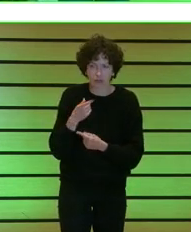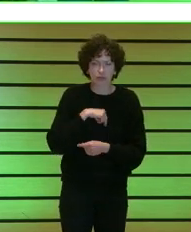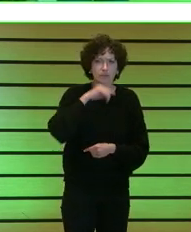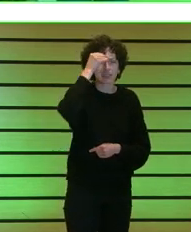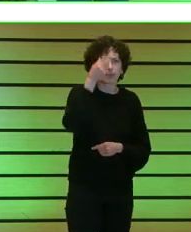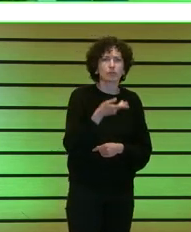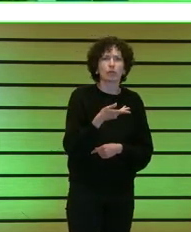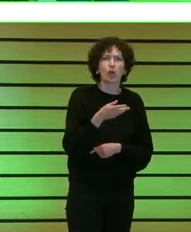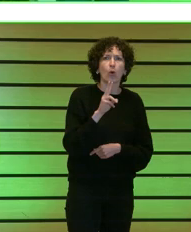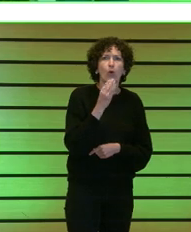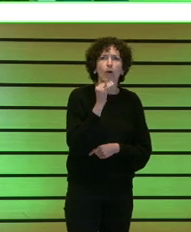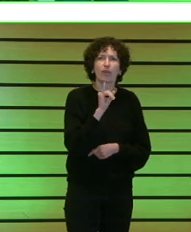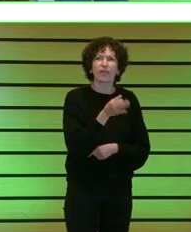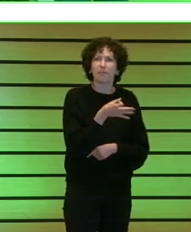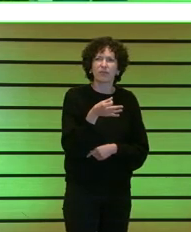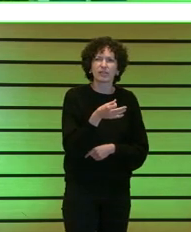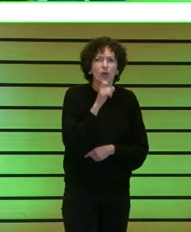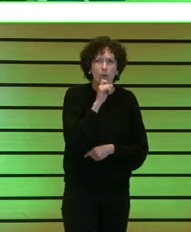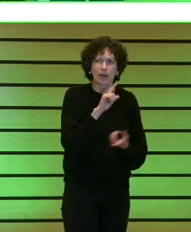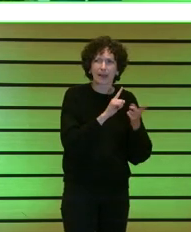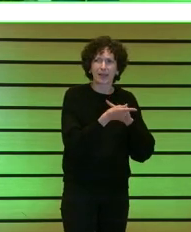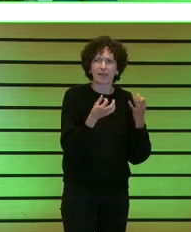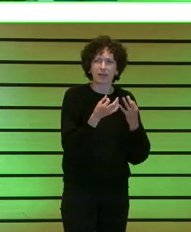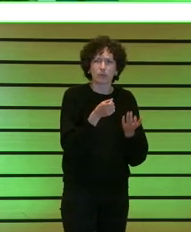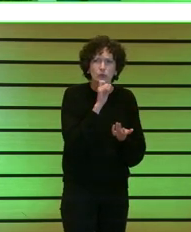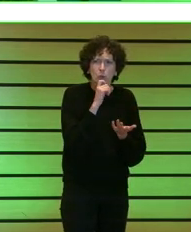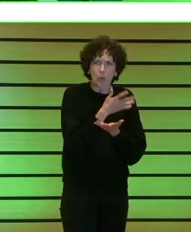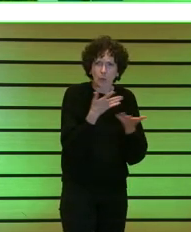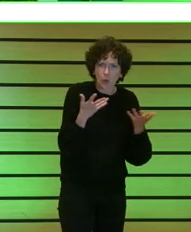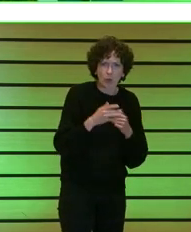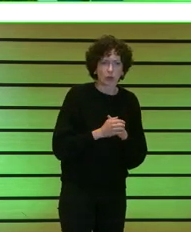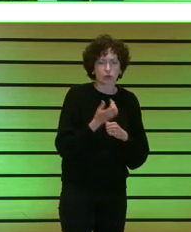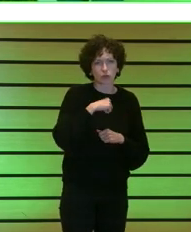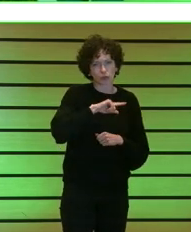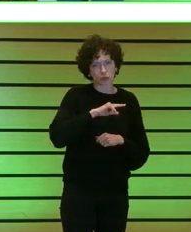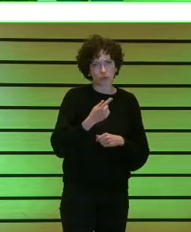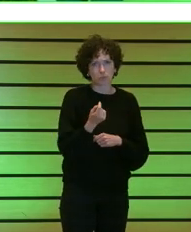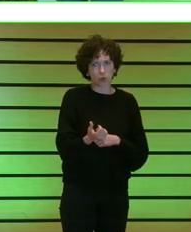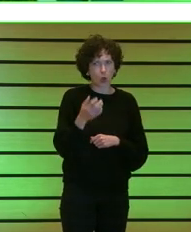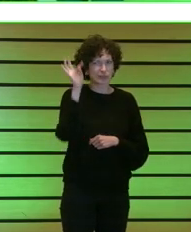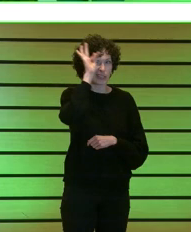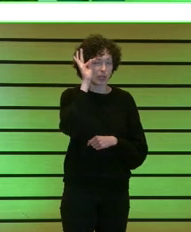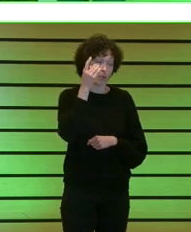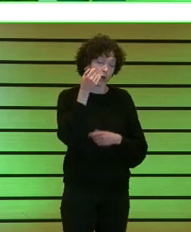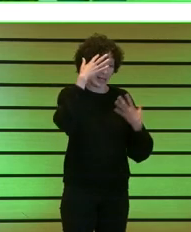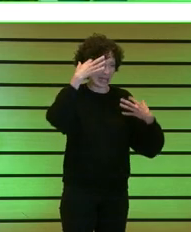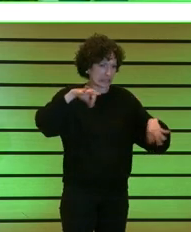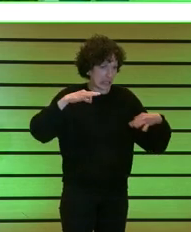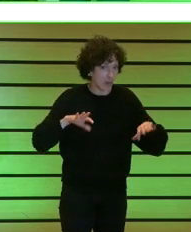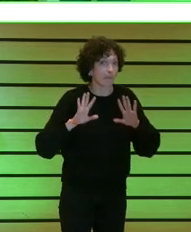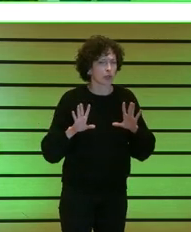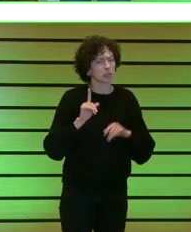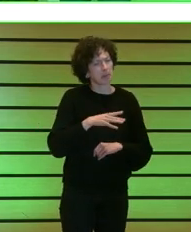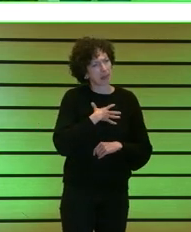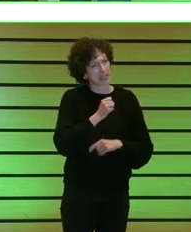qué habría que cambiar qué tenemos que hacer con esta realidad y de hecho nos hicimos una hipótesis un poquito ingenua pero yo creo que Valiente y necesaria